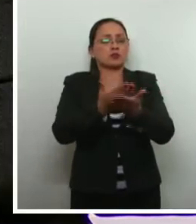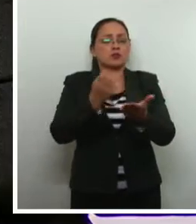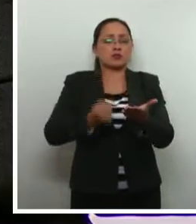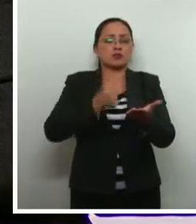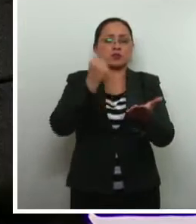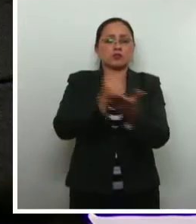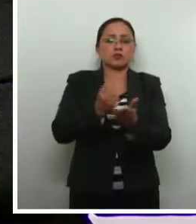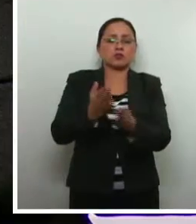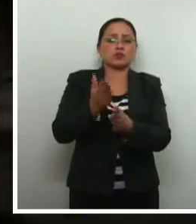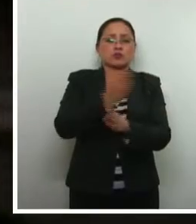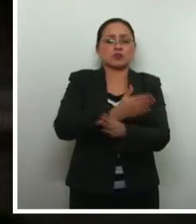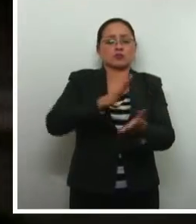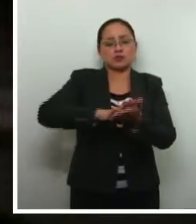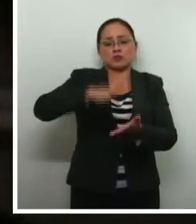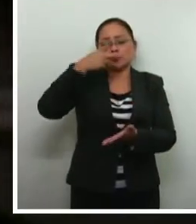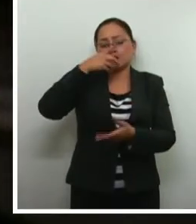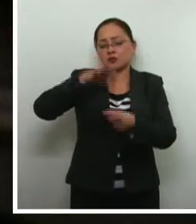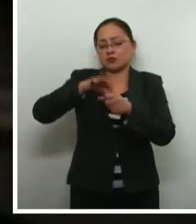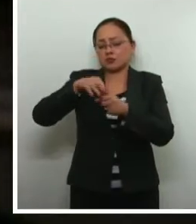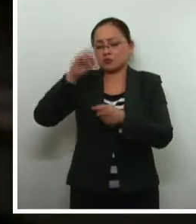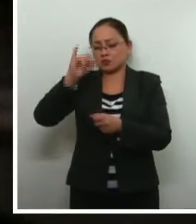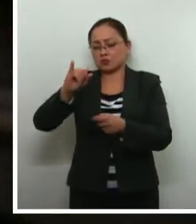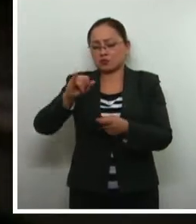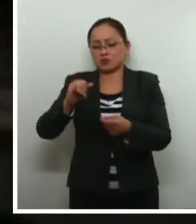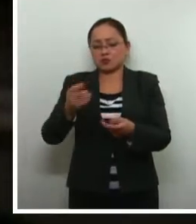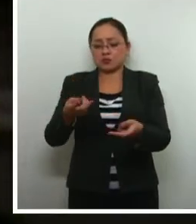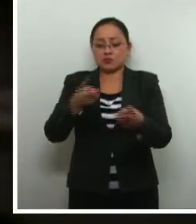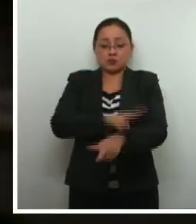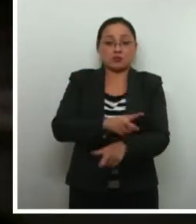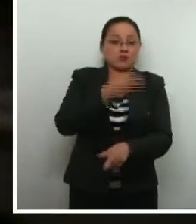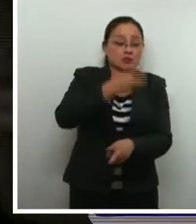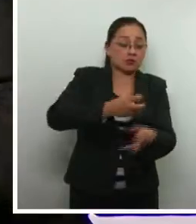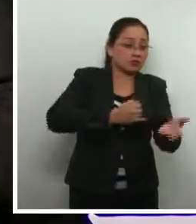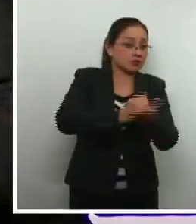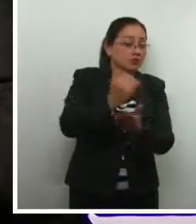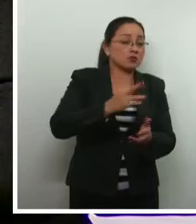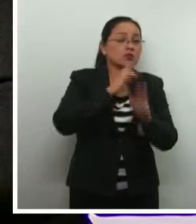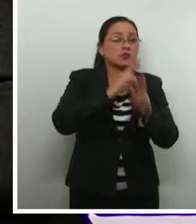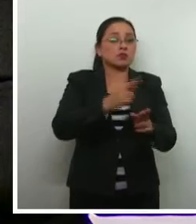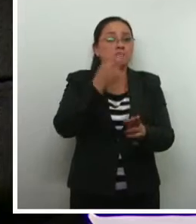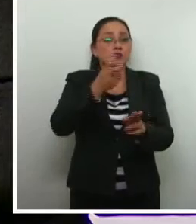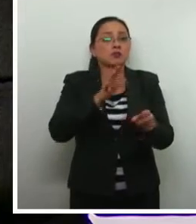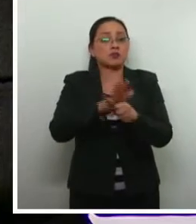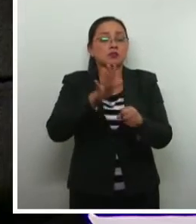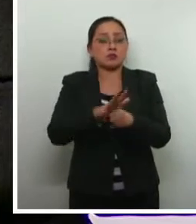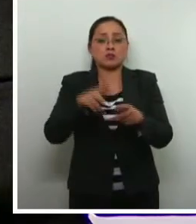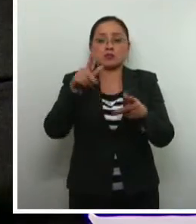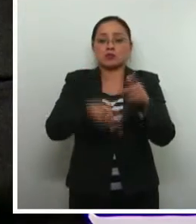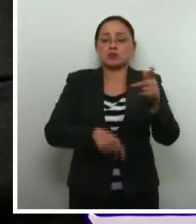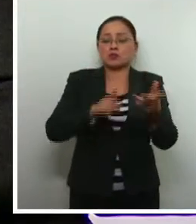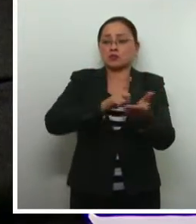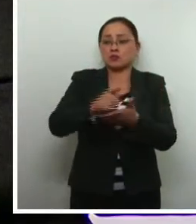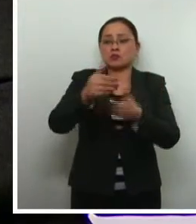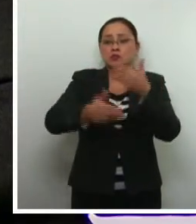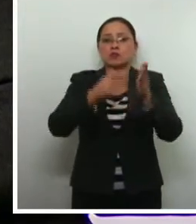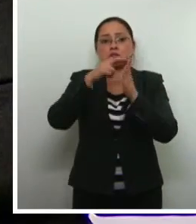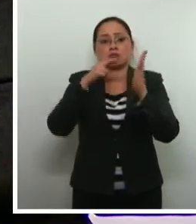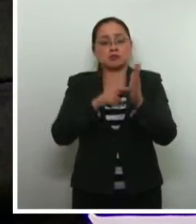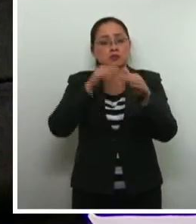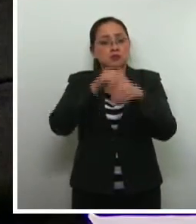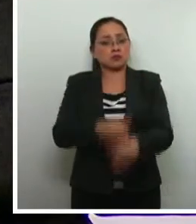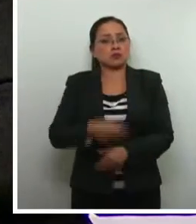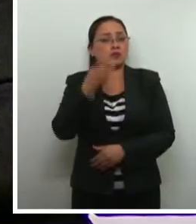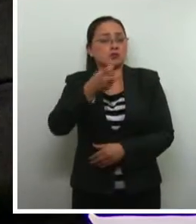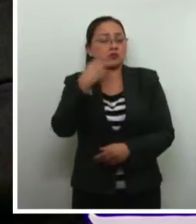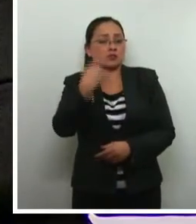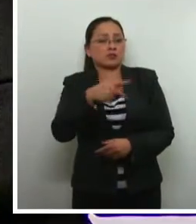aprobado por mayoría calificada y revertir esa resolución conculcaría los propios lineamientos que